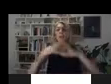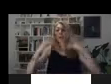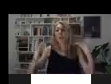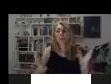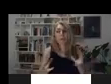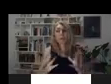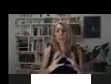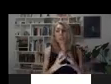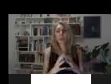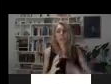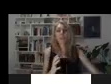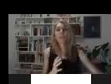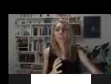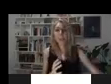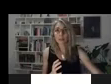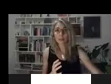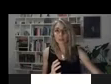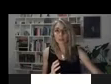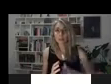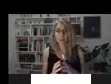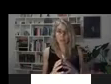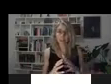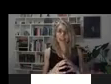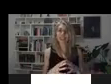Y después hay un momento donde tenemos que intentar